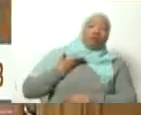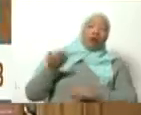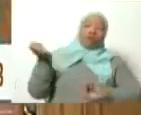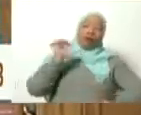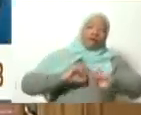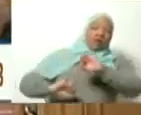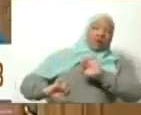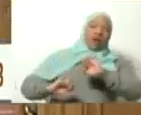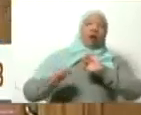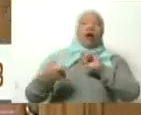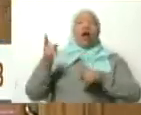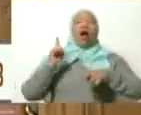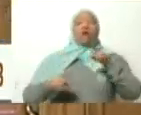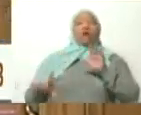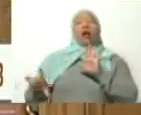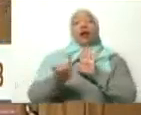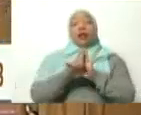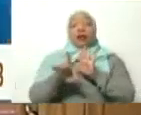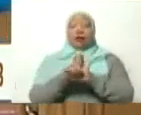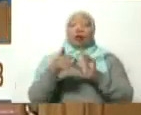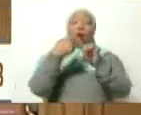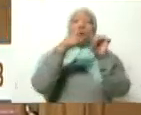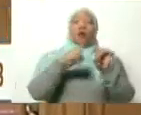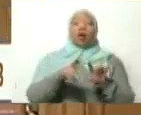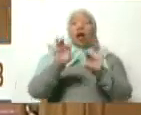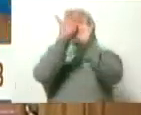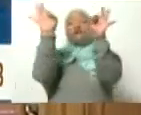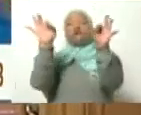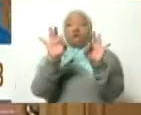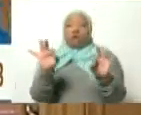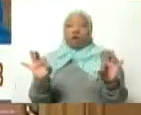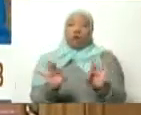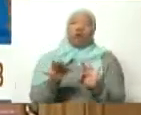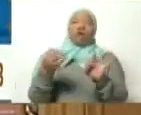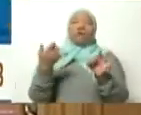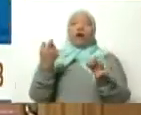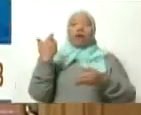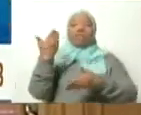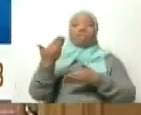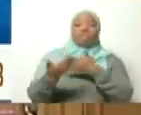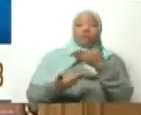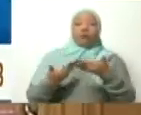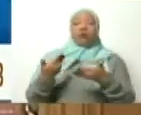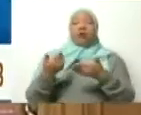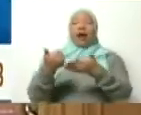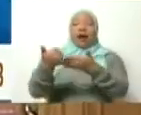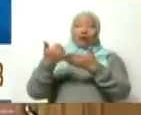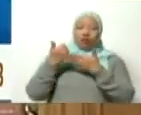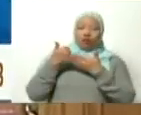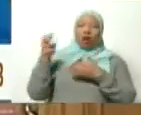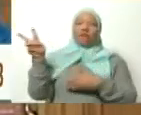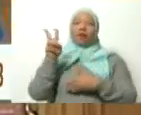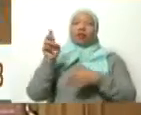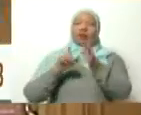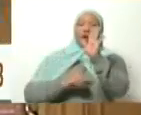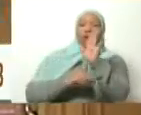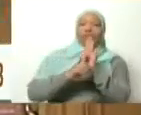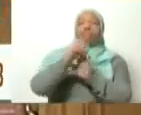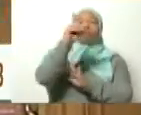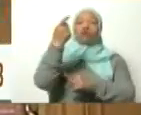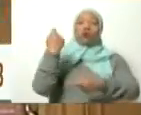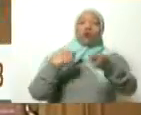contempla, entre muchos otros mecanismos que buscan garantizar las inversiones para nuestro país, contempla y